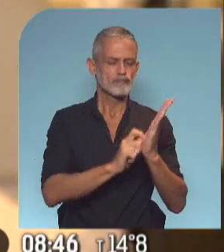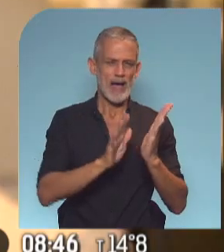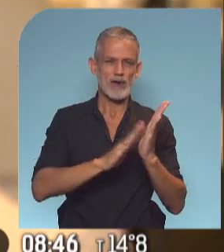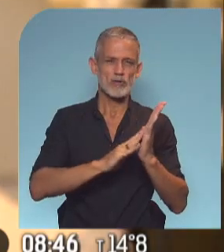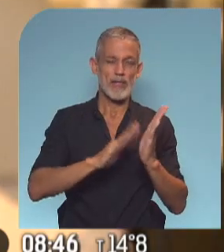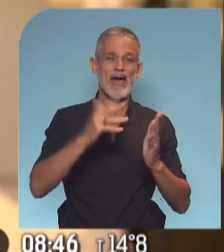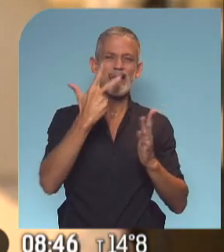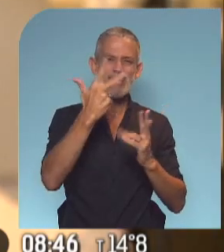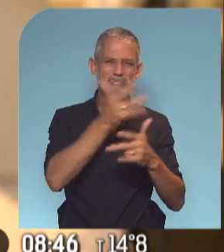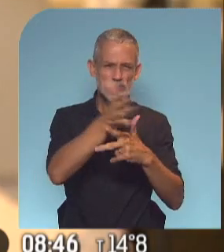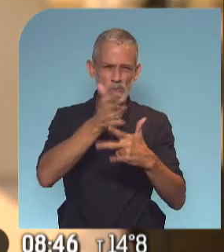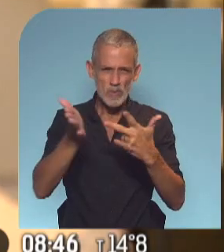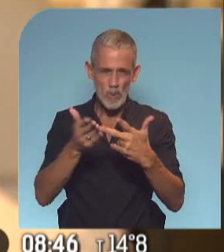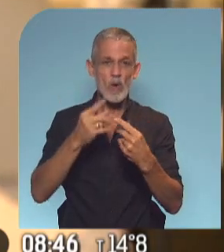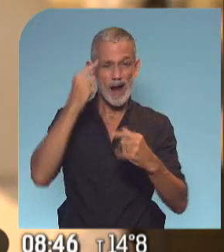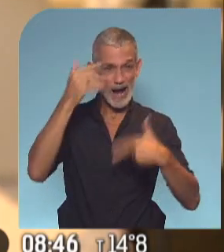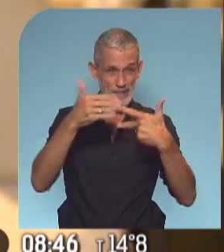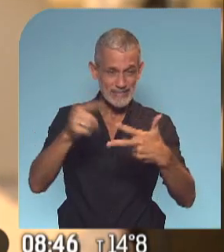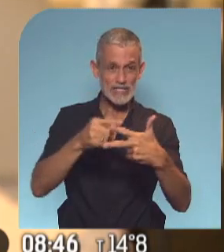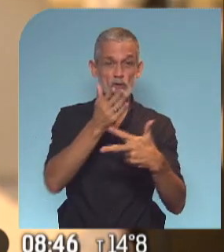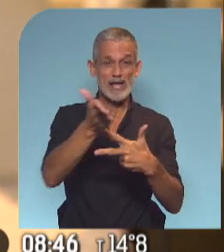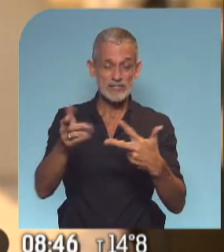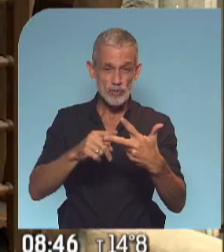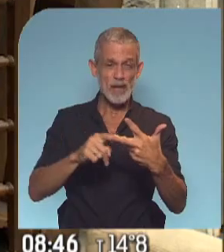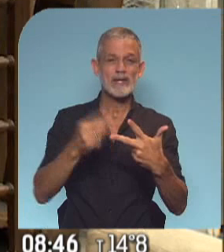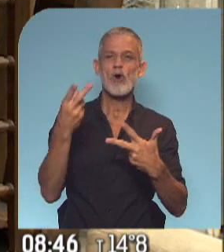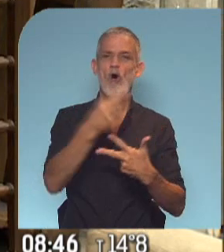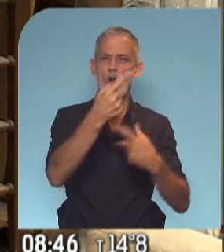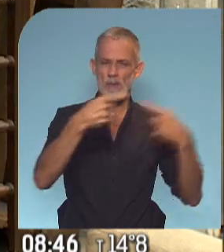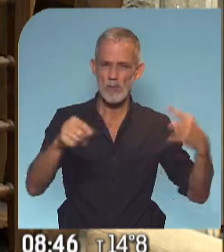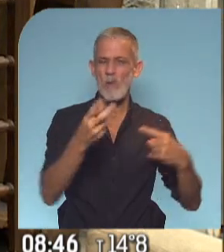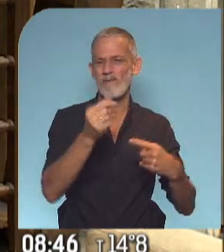tres ejes que te contaba que son capacitación asesoramiento y compra de precio social